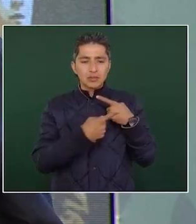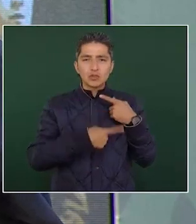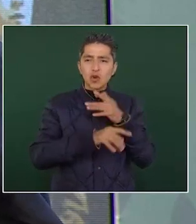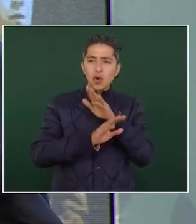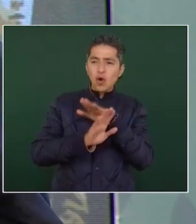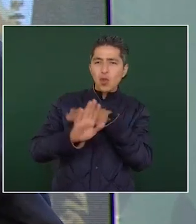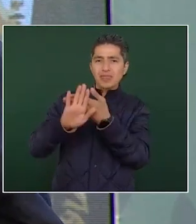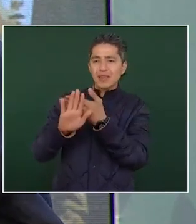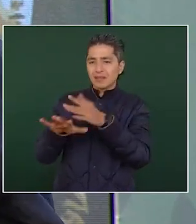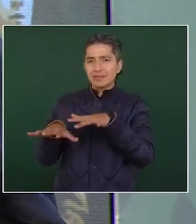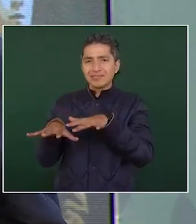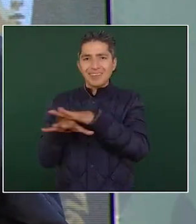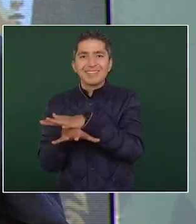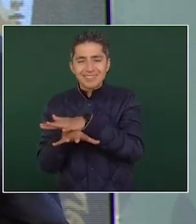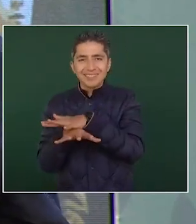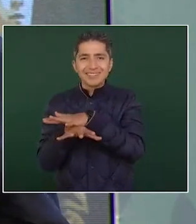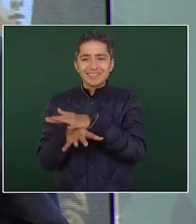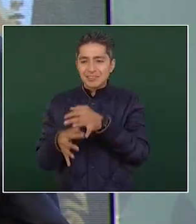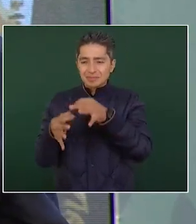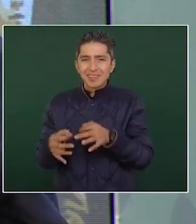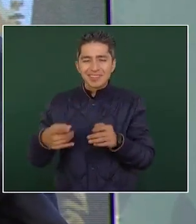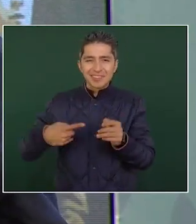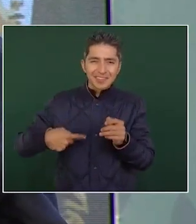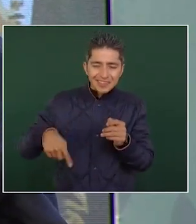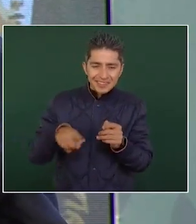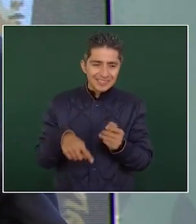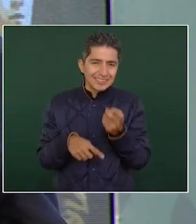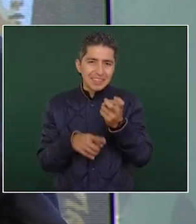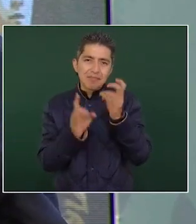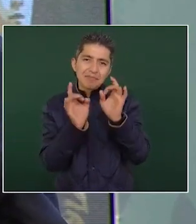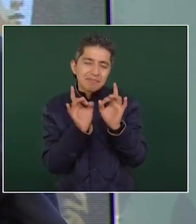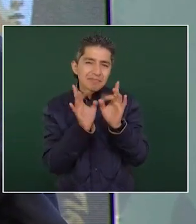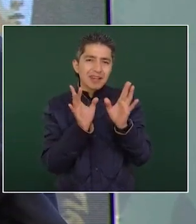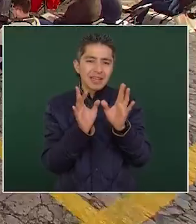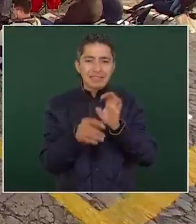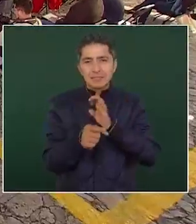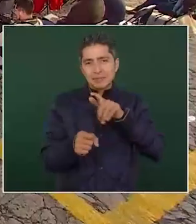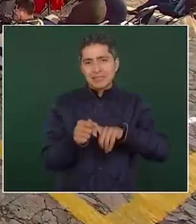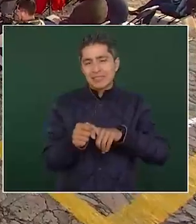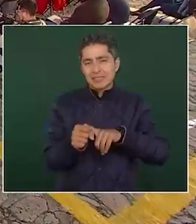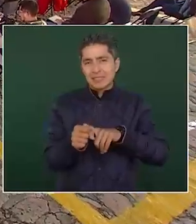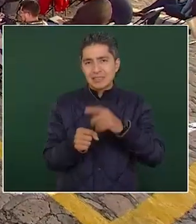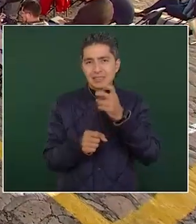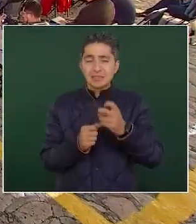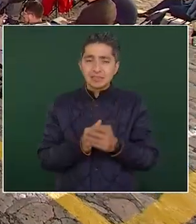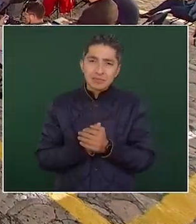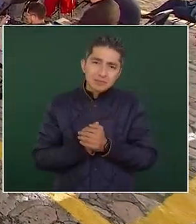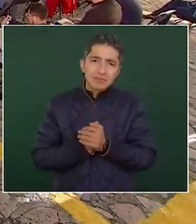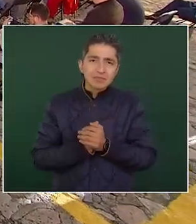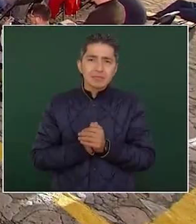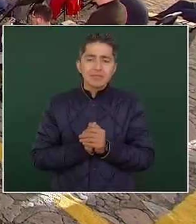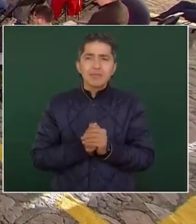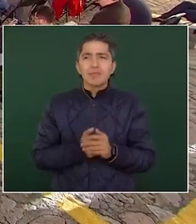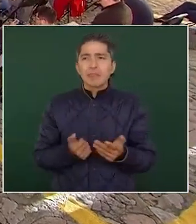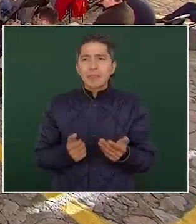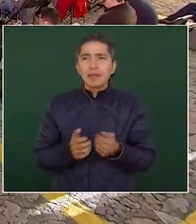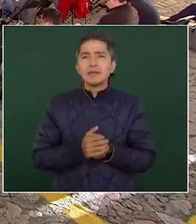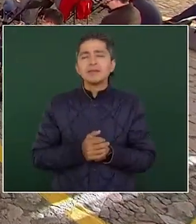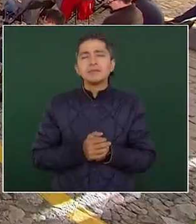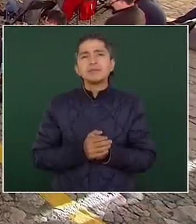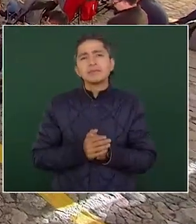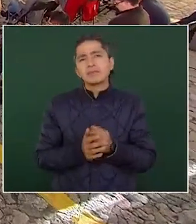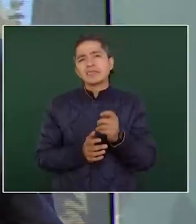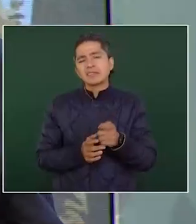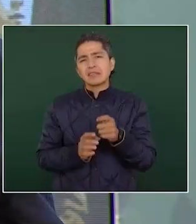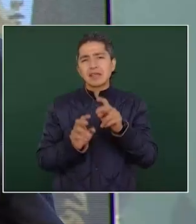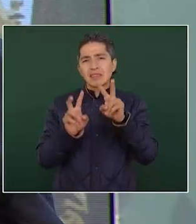transformación de esta circunstancia especial. Incluso, como es un